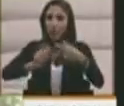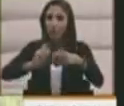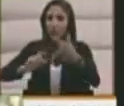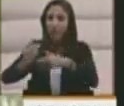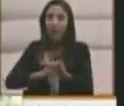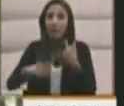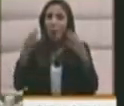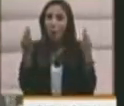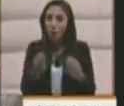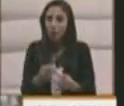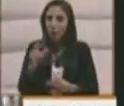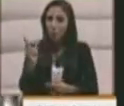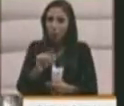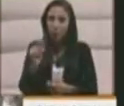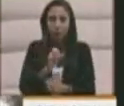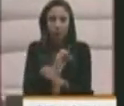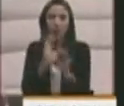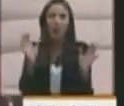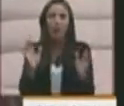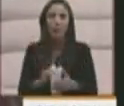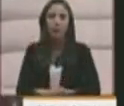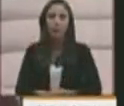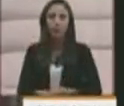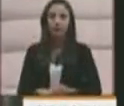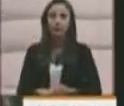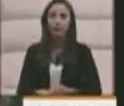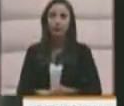precio justo? Directamente.